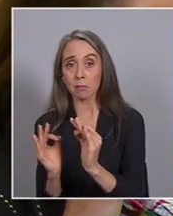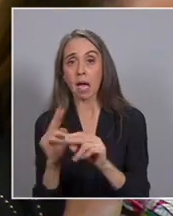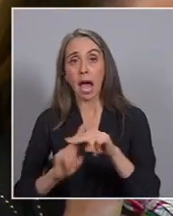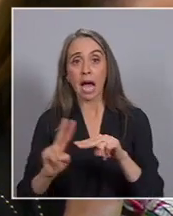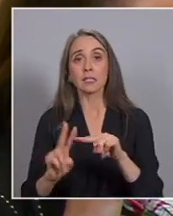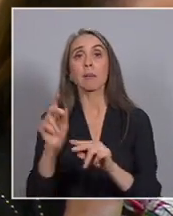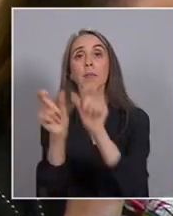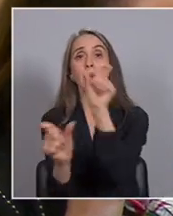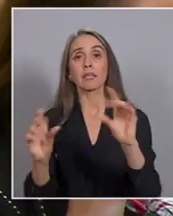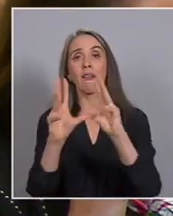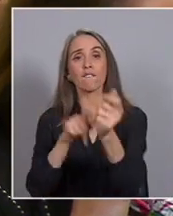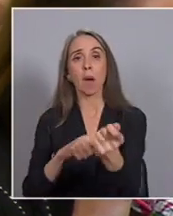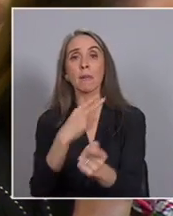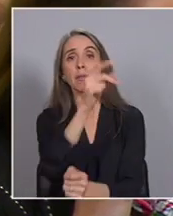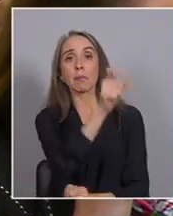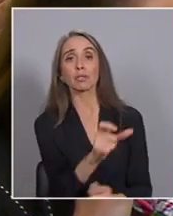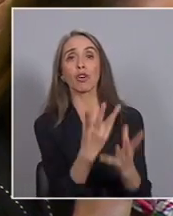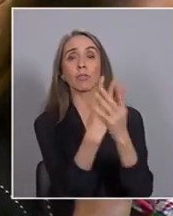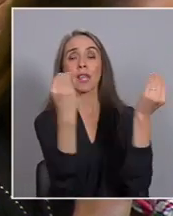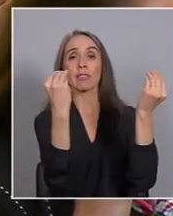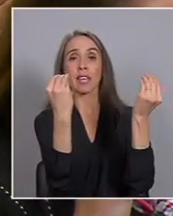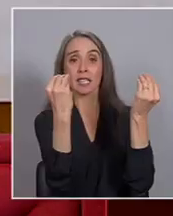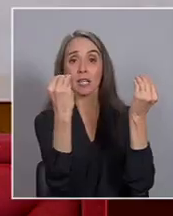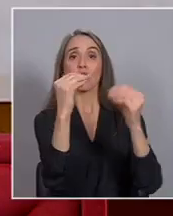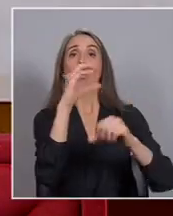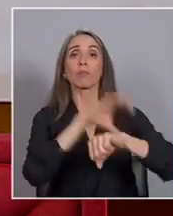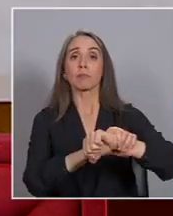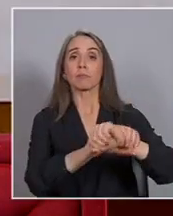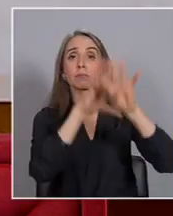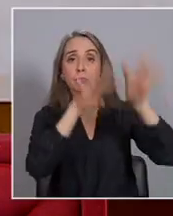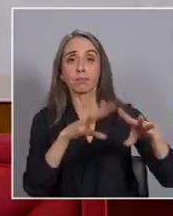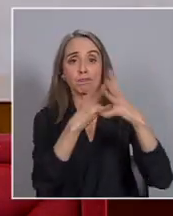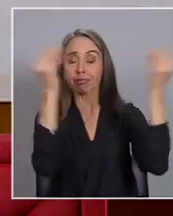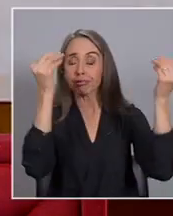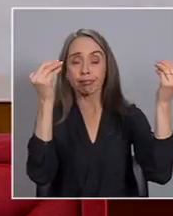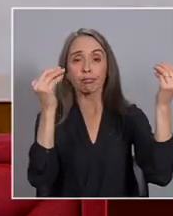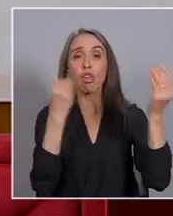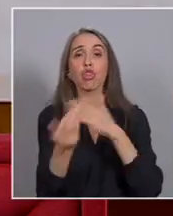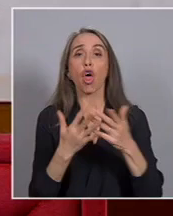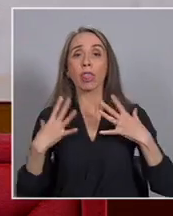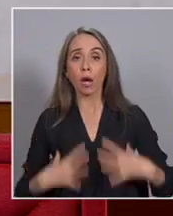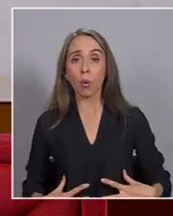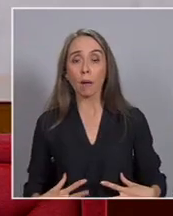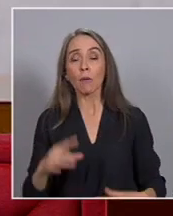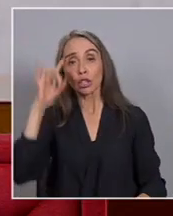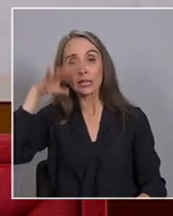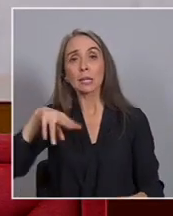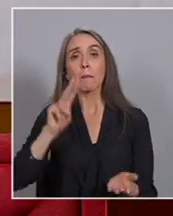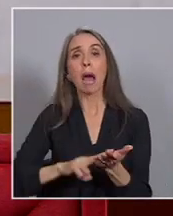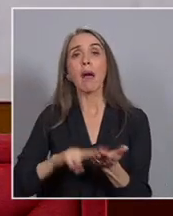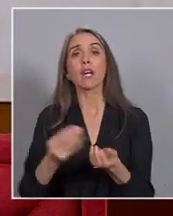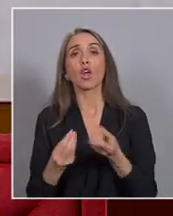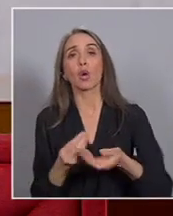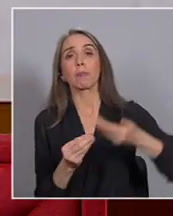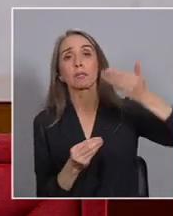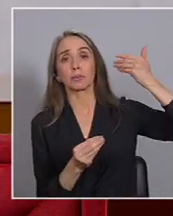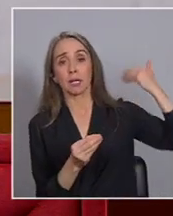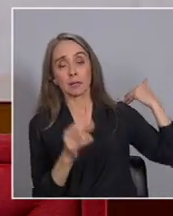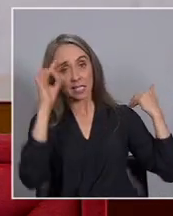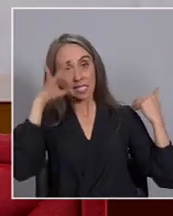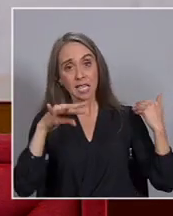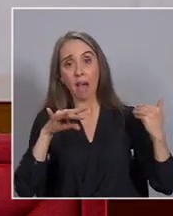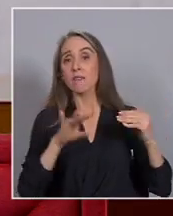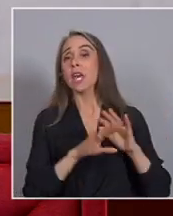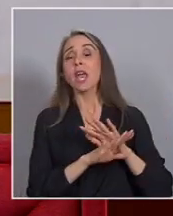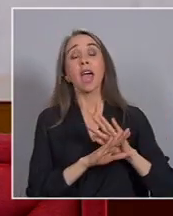que los familiares de los detenidos desaparecidos y ejecutados políticos que no se han encontrado conozcan la verdad de lo sucedido. Sabemos que